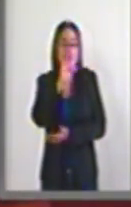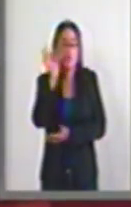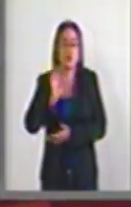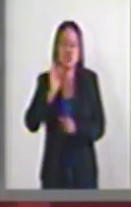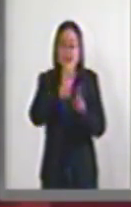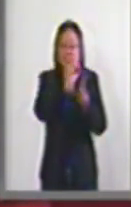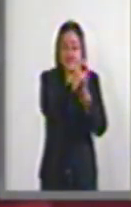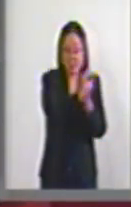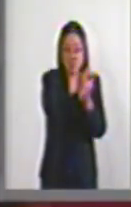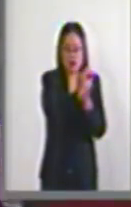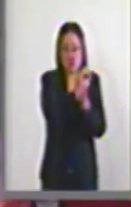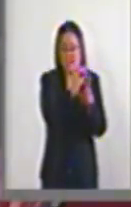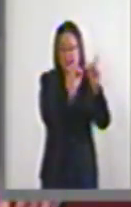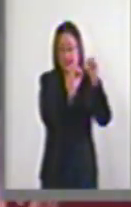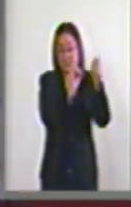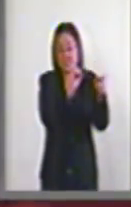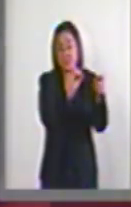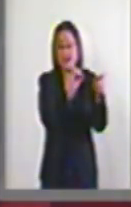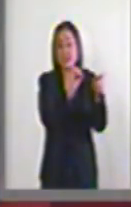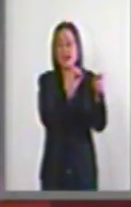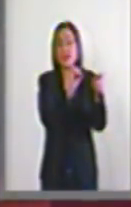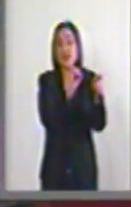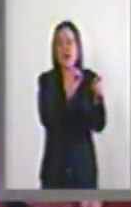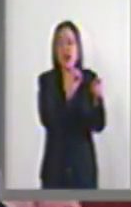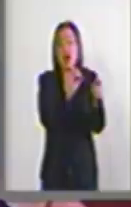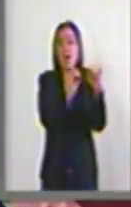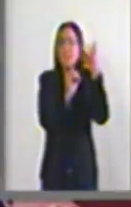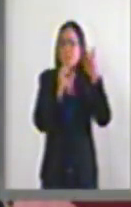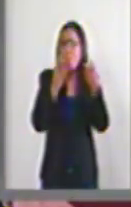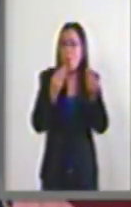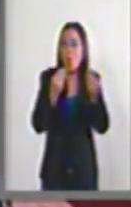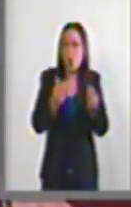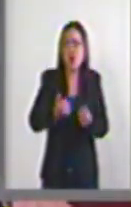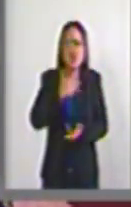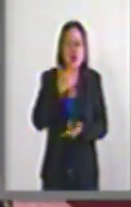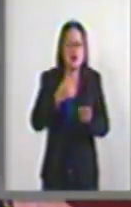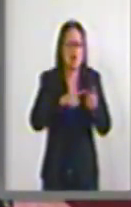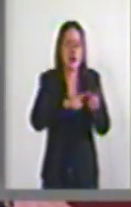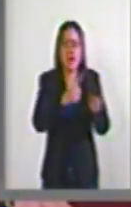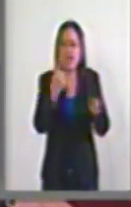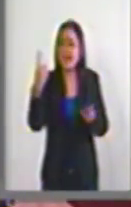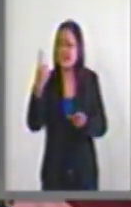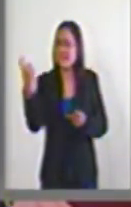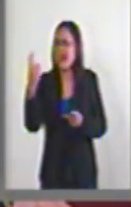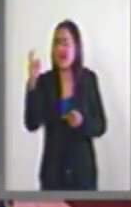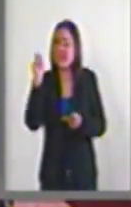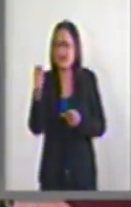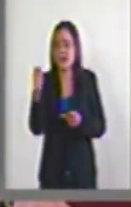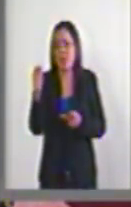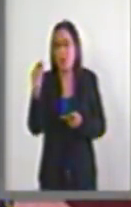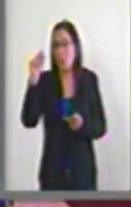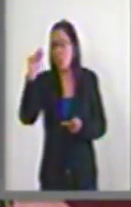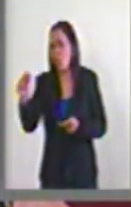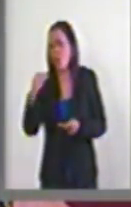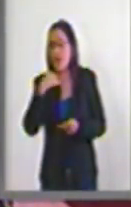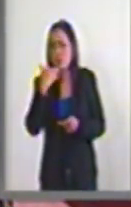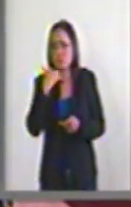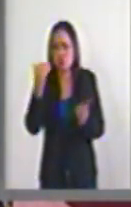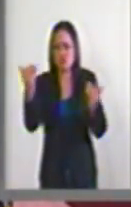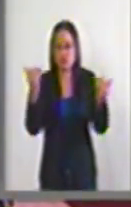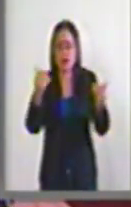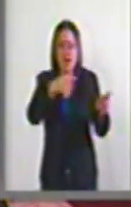0 es una percepción de altos niveles de corrupción y el 100 son bajos niveles de percepción de